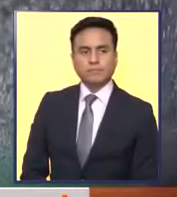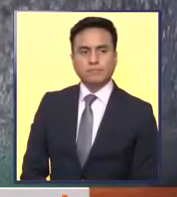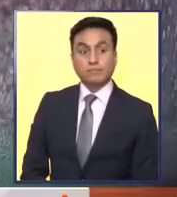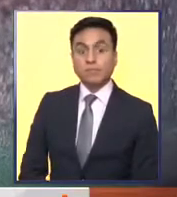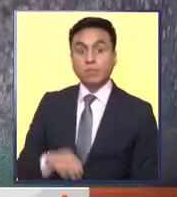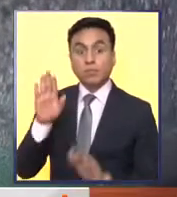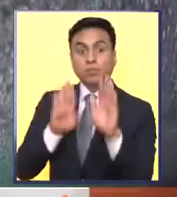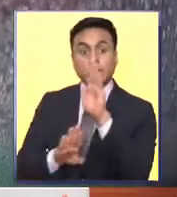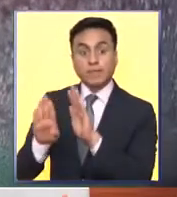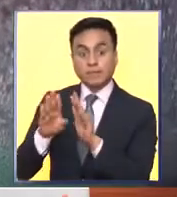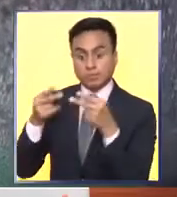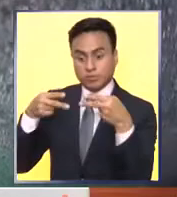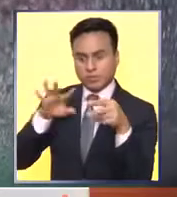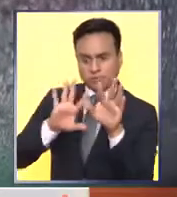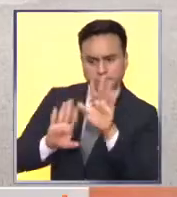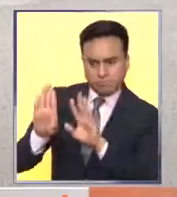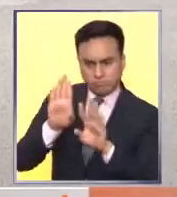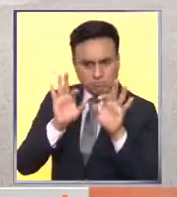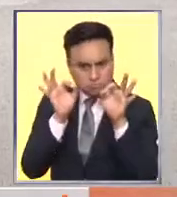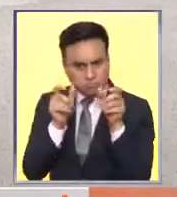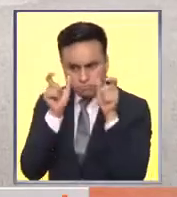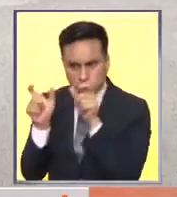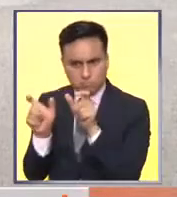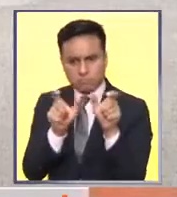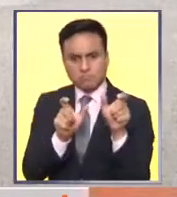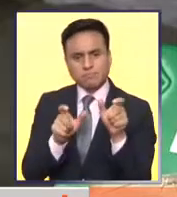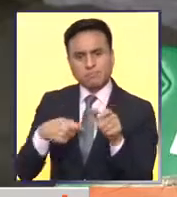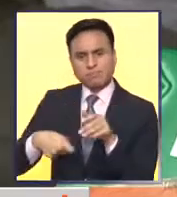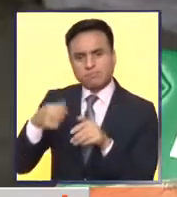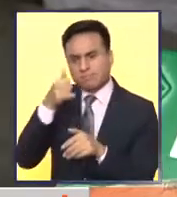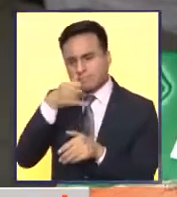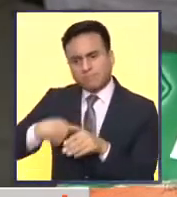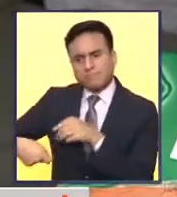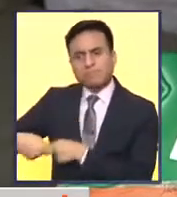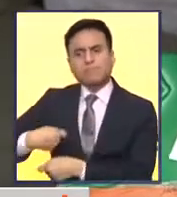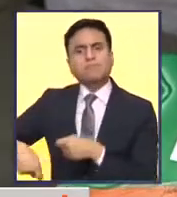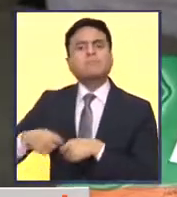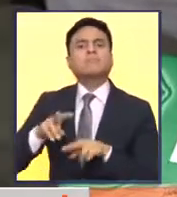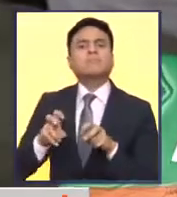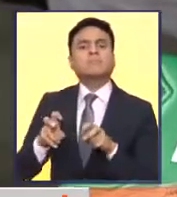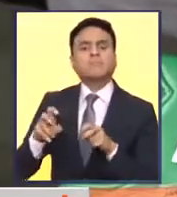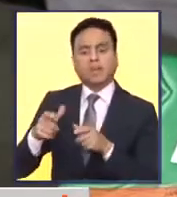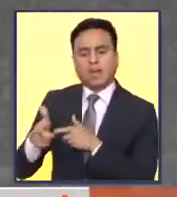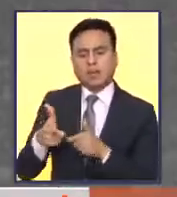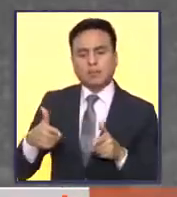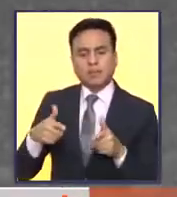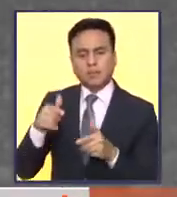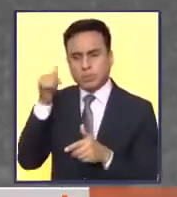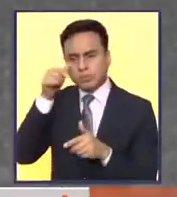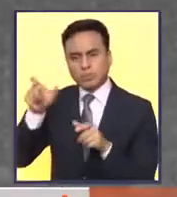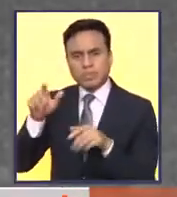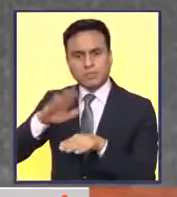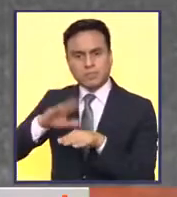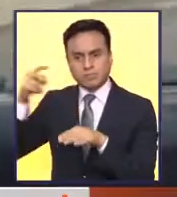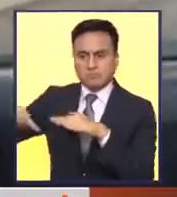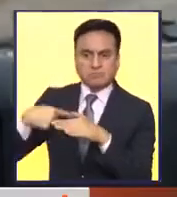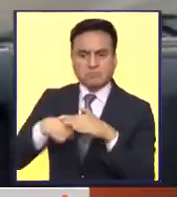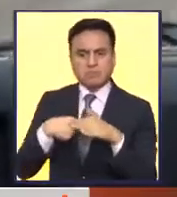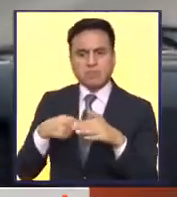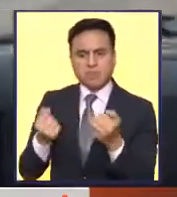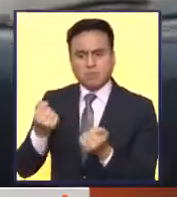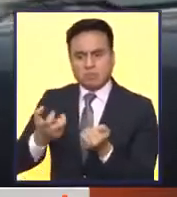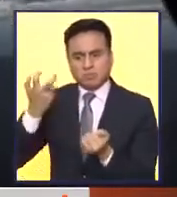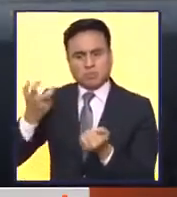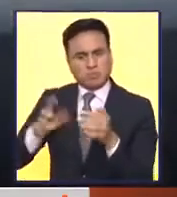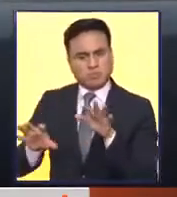Proteger la frontera a toda costa, evitar el narcotráfico, el ingreso de armas, migrantes irregulares y robo de vehículos motorizados,